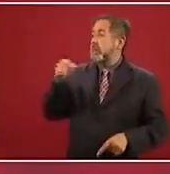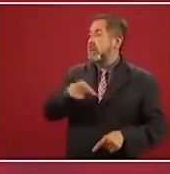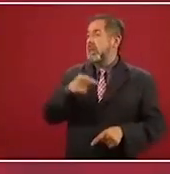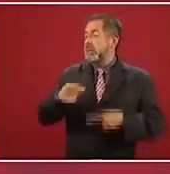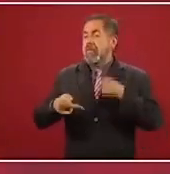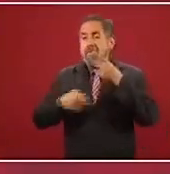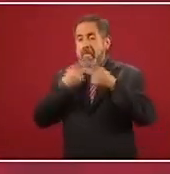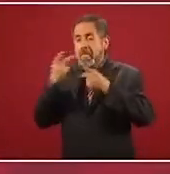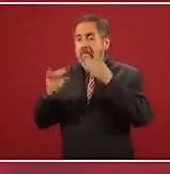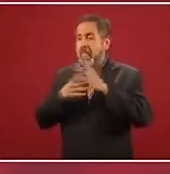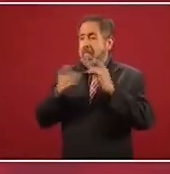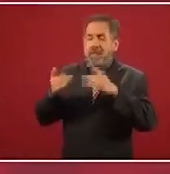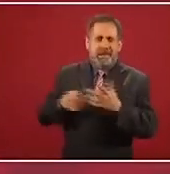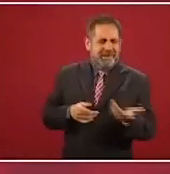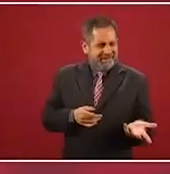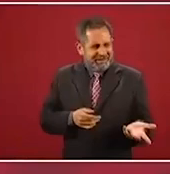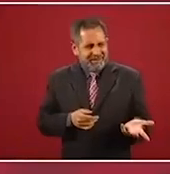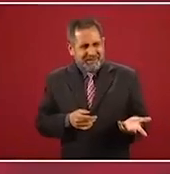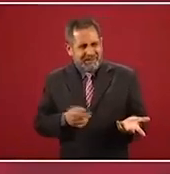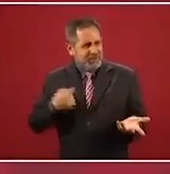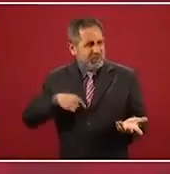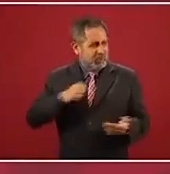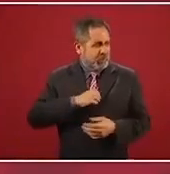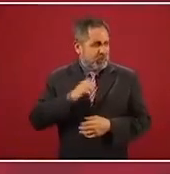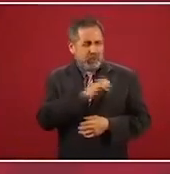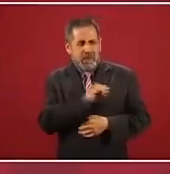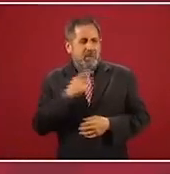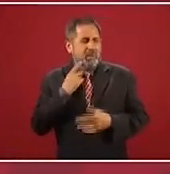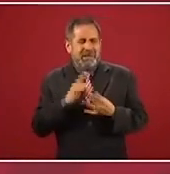expresar nuestras fobias políticas?